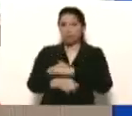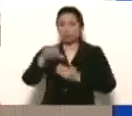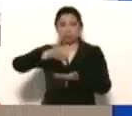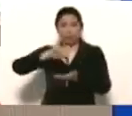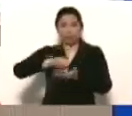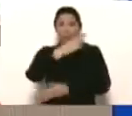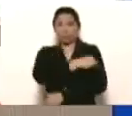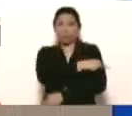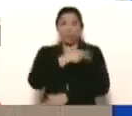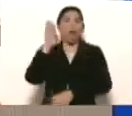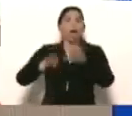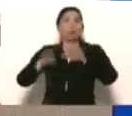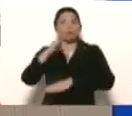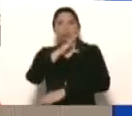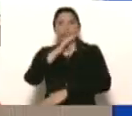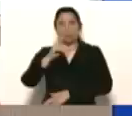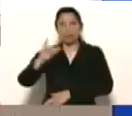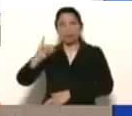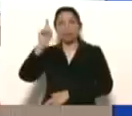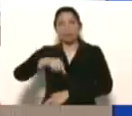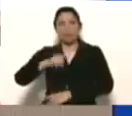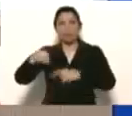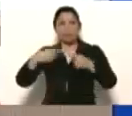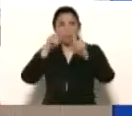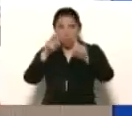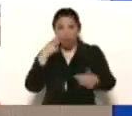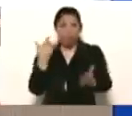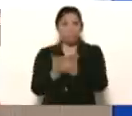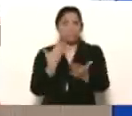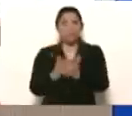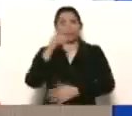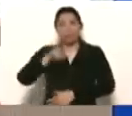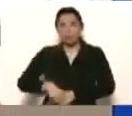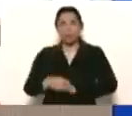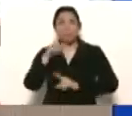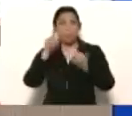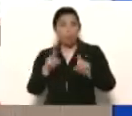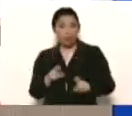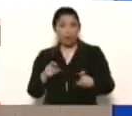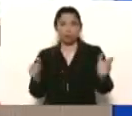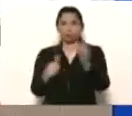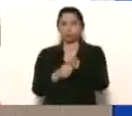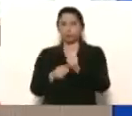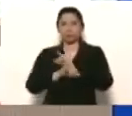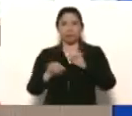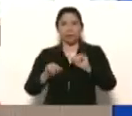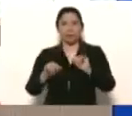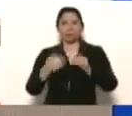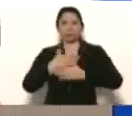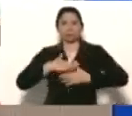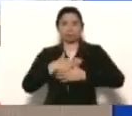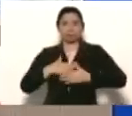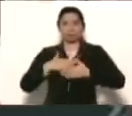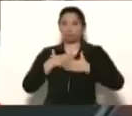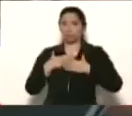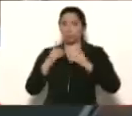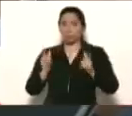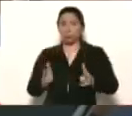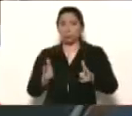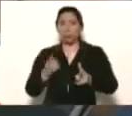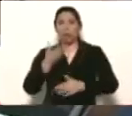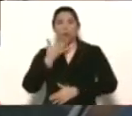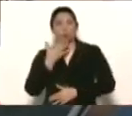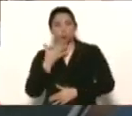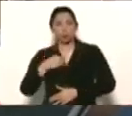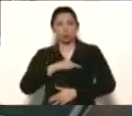o en algún cd y bueno luego las pruebas diagnósticas y luego las pruebas para dar en cuanto a la recuperada por el estado solo decía